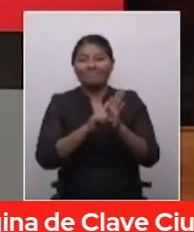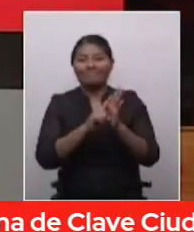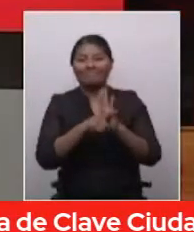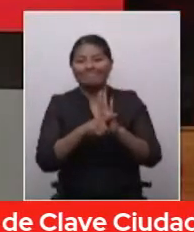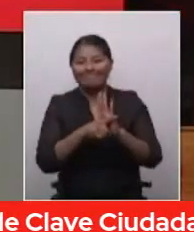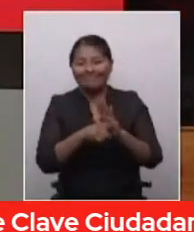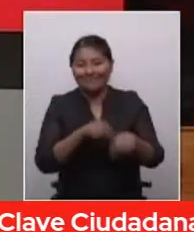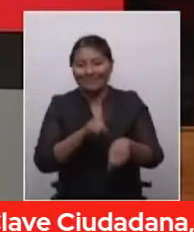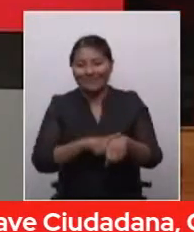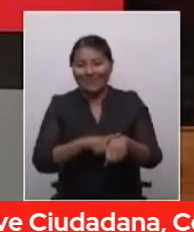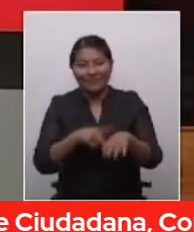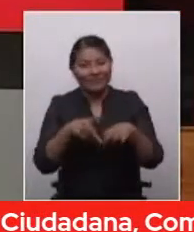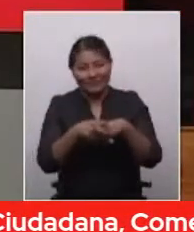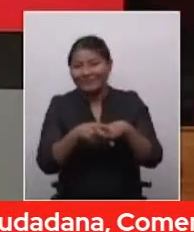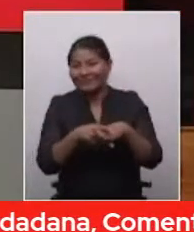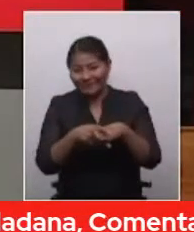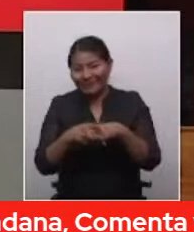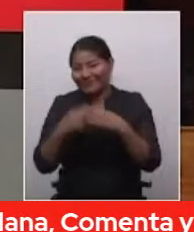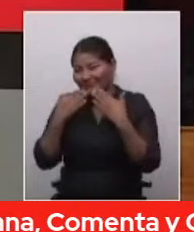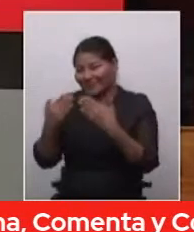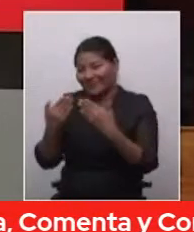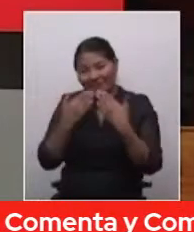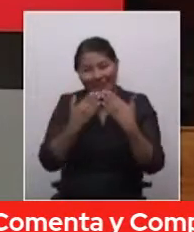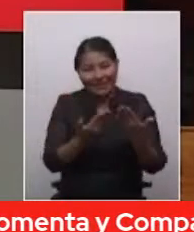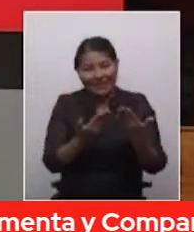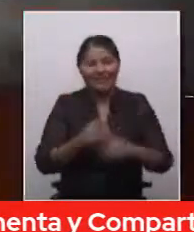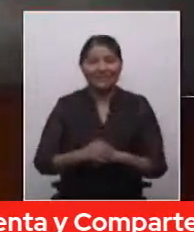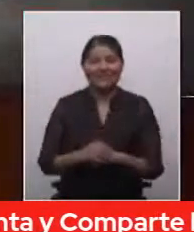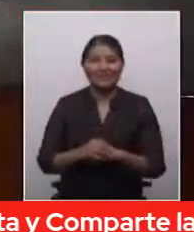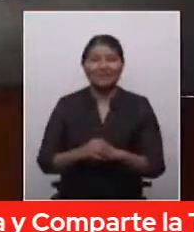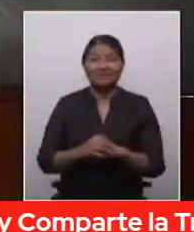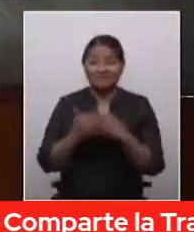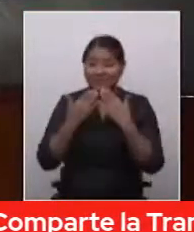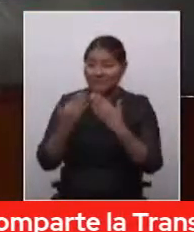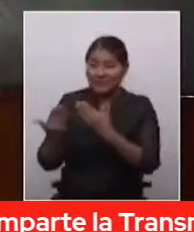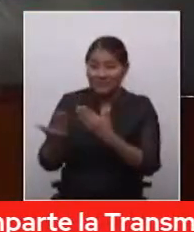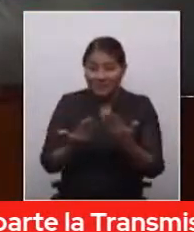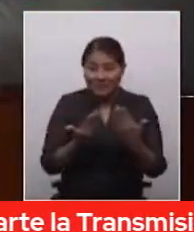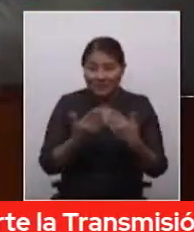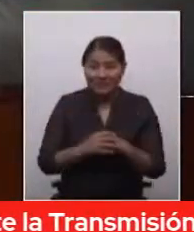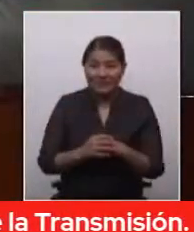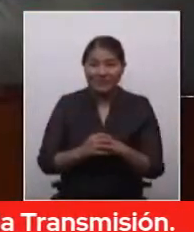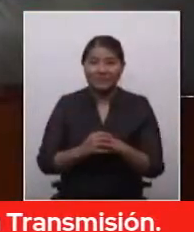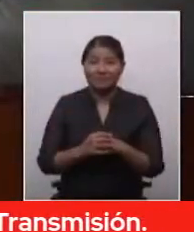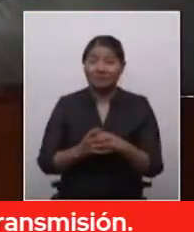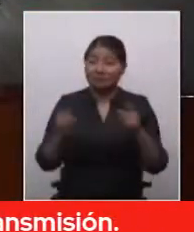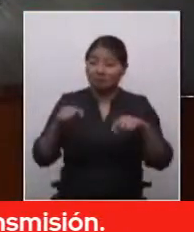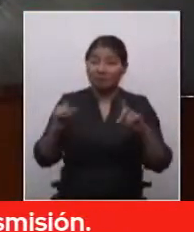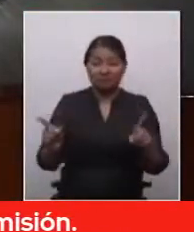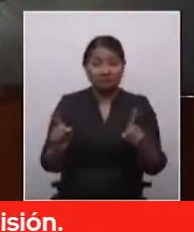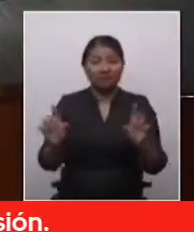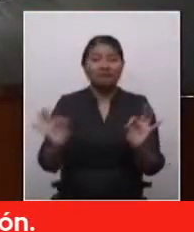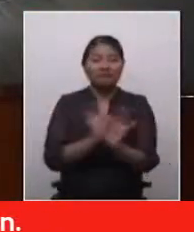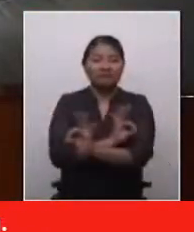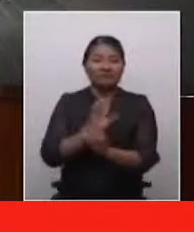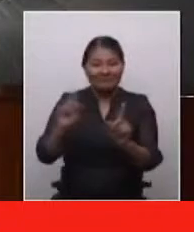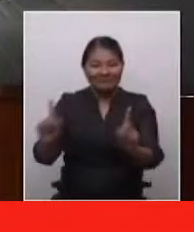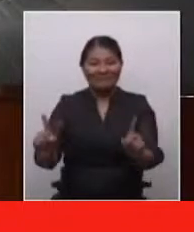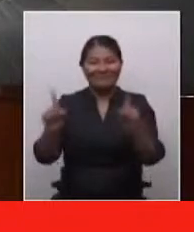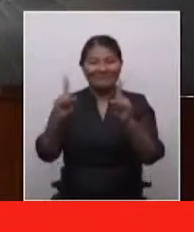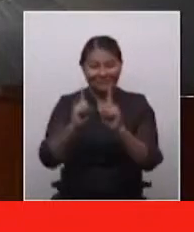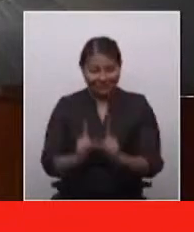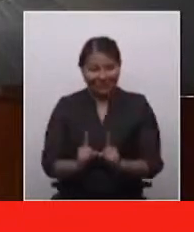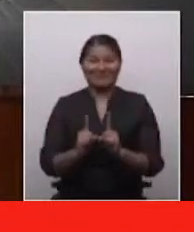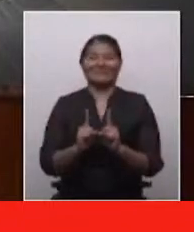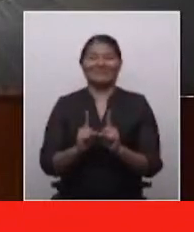nacional. Candidata. Tiempo, gracias. Muchas gracias, candidato Forsyth, candidata León, gracias por participar de esta dupla y el turno para continuar